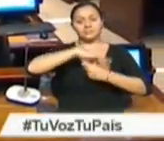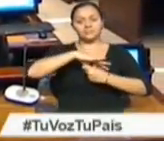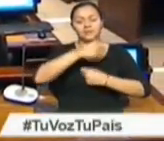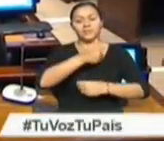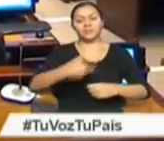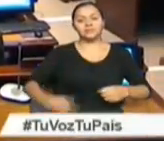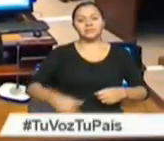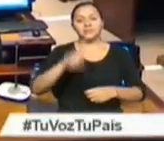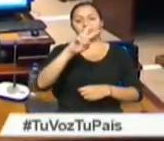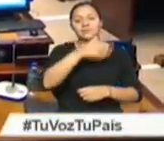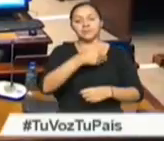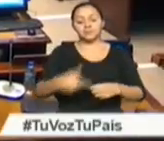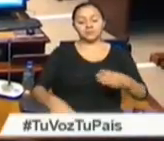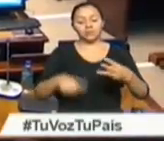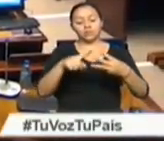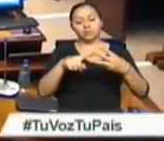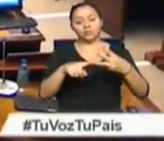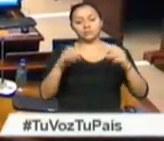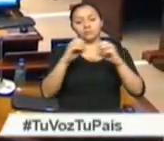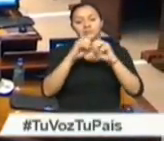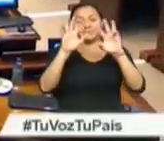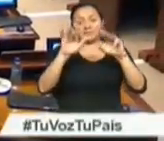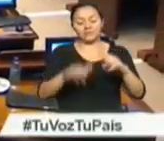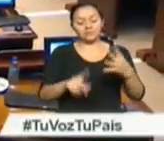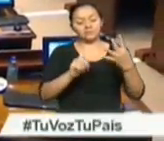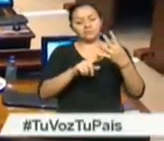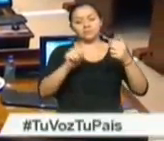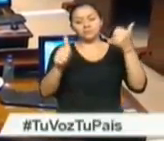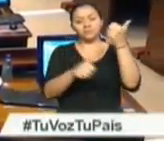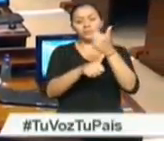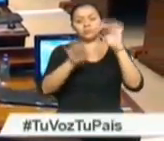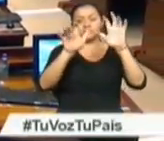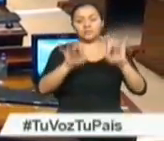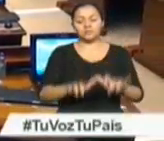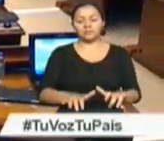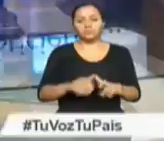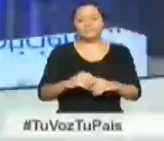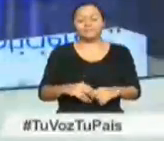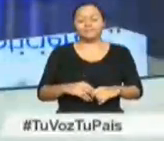presidencia, vicepresidencia, secretaría y prosecretaría.